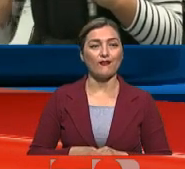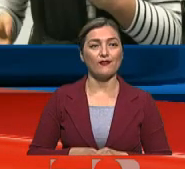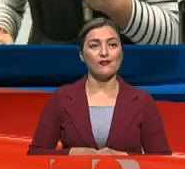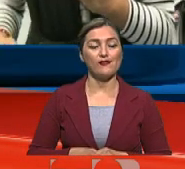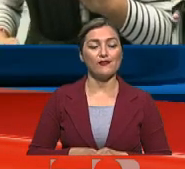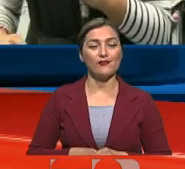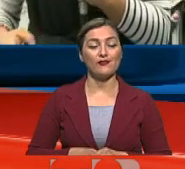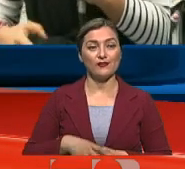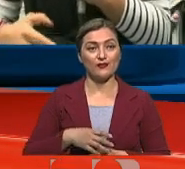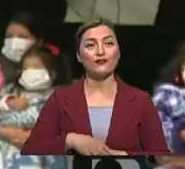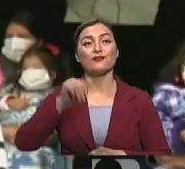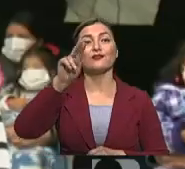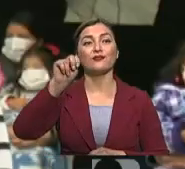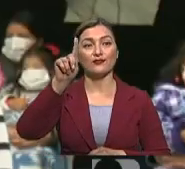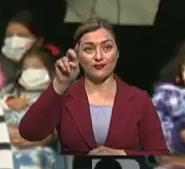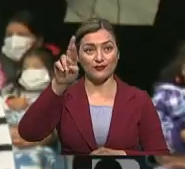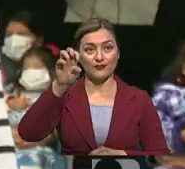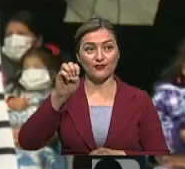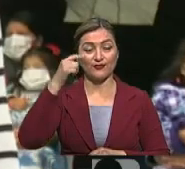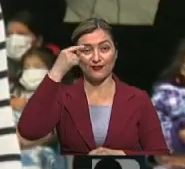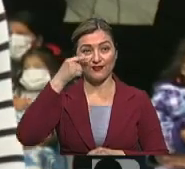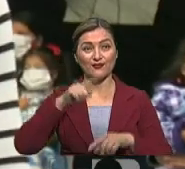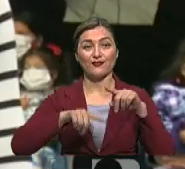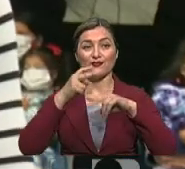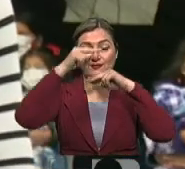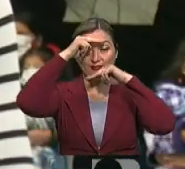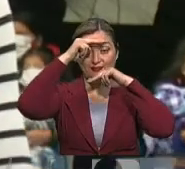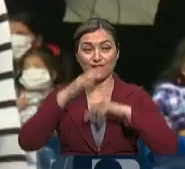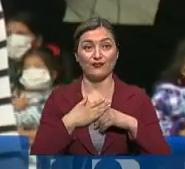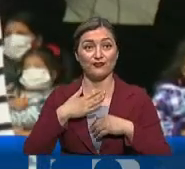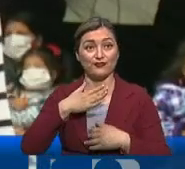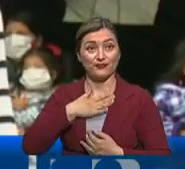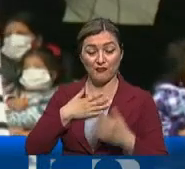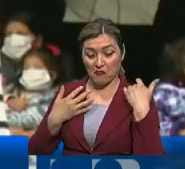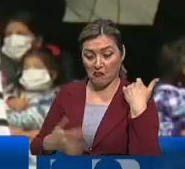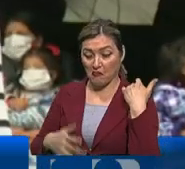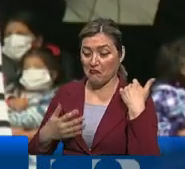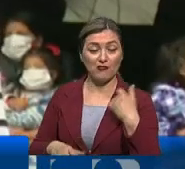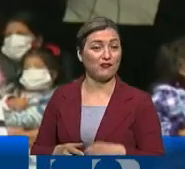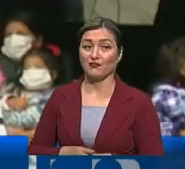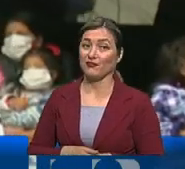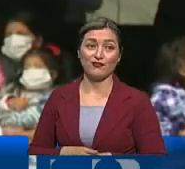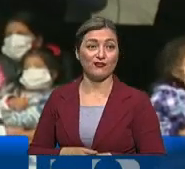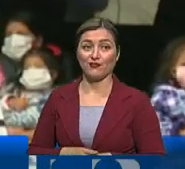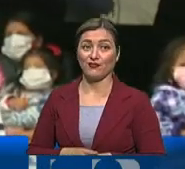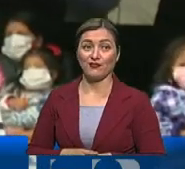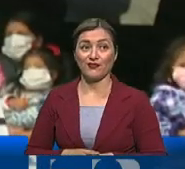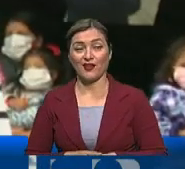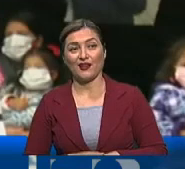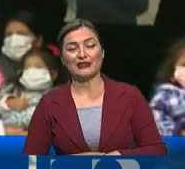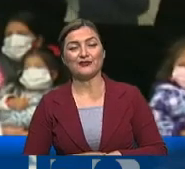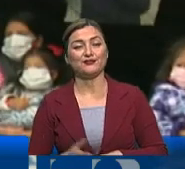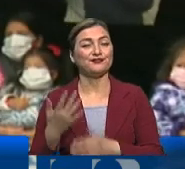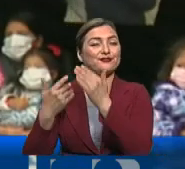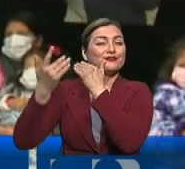André, Isa, amigos televidentes, muy buenos días. Tampoco me han llevado serenata, pero me imagino qué lindo que fue